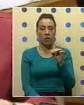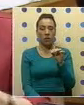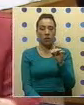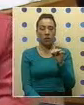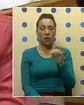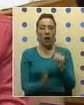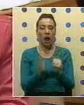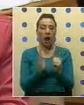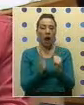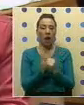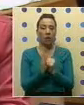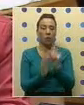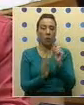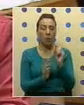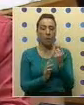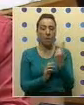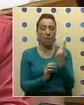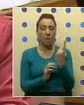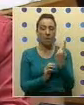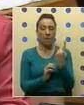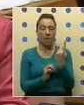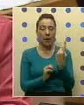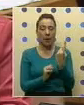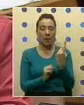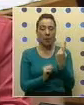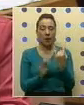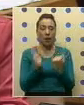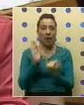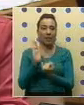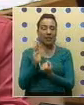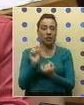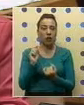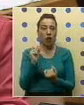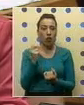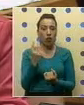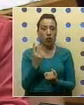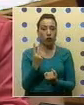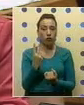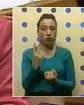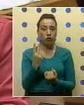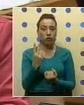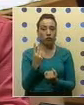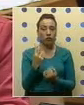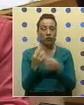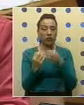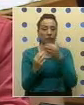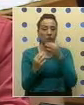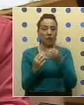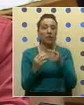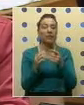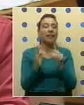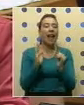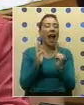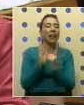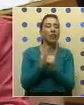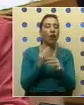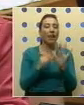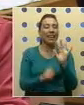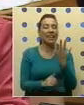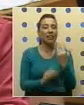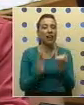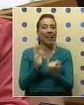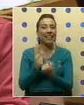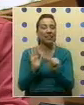artículo primero, ya el inciso 2, donde se habla que se intercala en el artículo 5 un